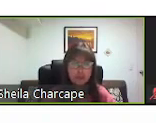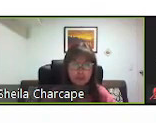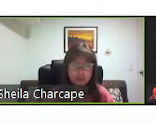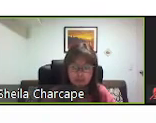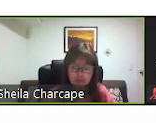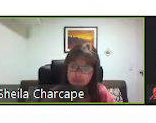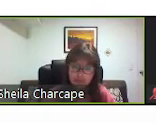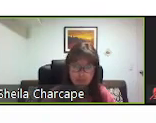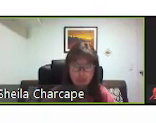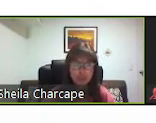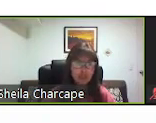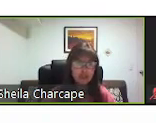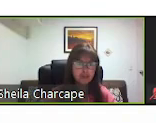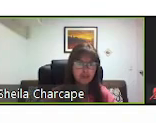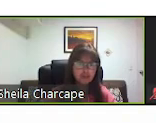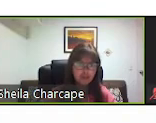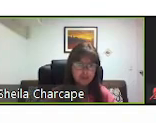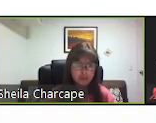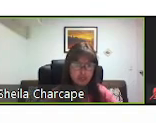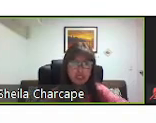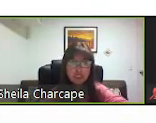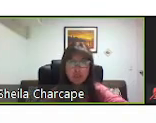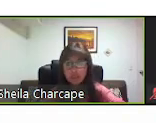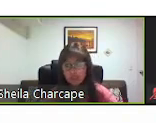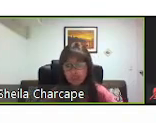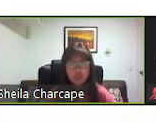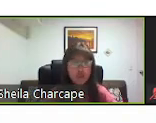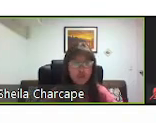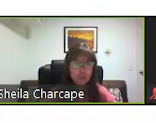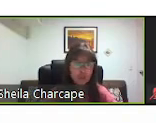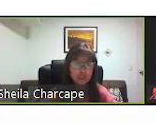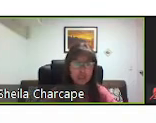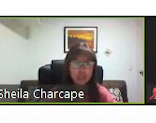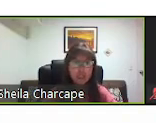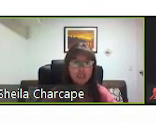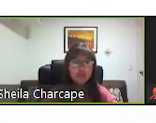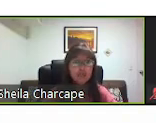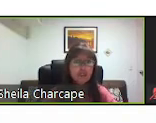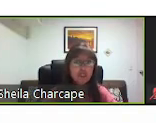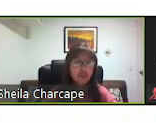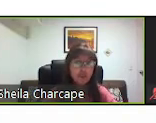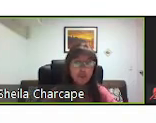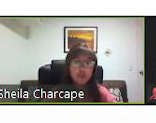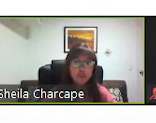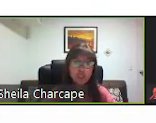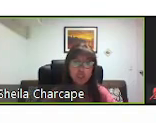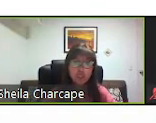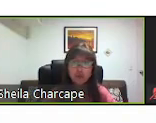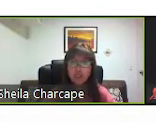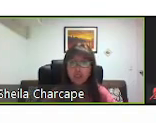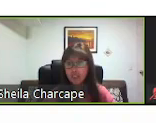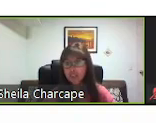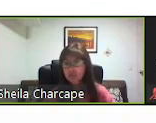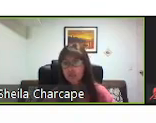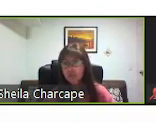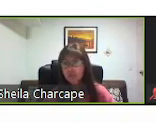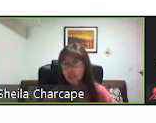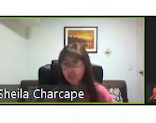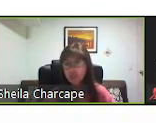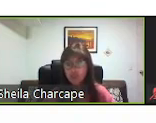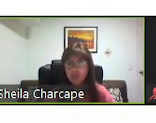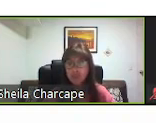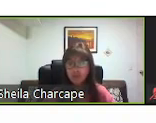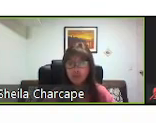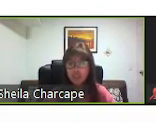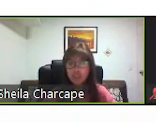¿no? Entonces, así es. Disciplinar, no maltratar. Si un niño va en busca de ayuda, creer en su palabra,